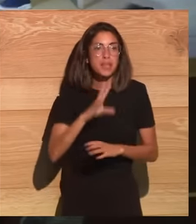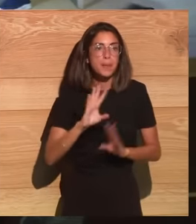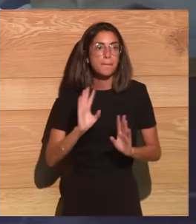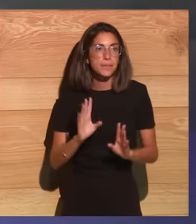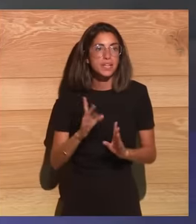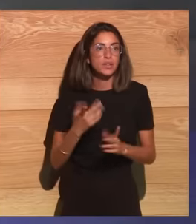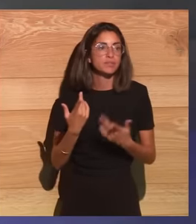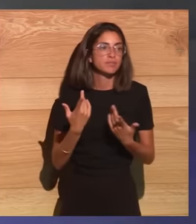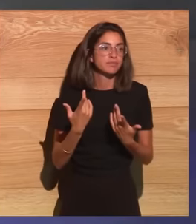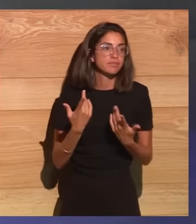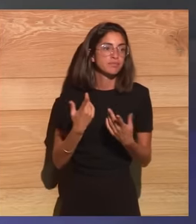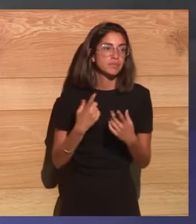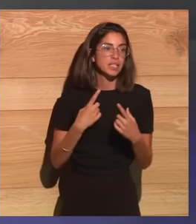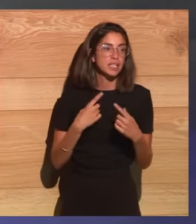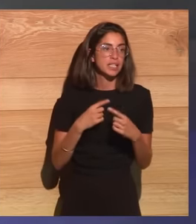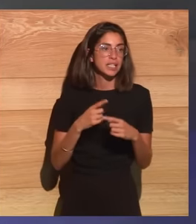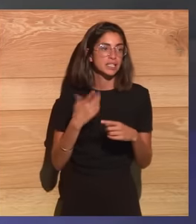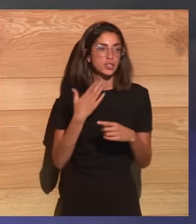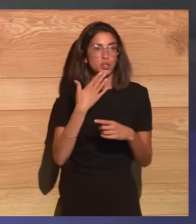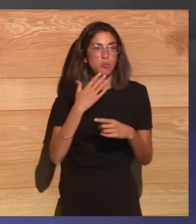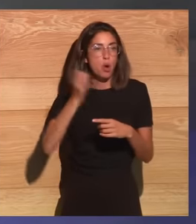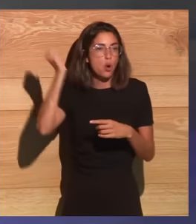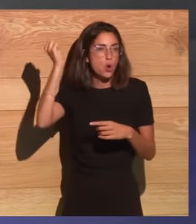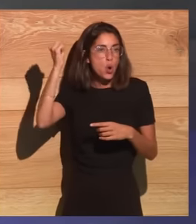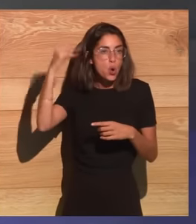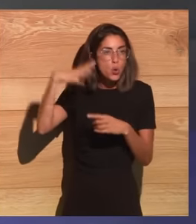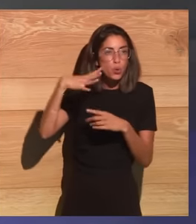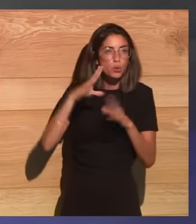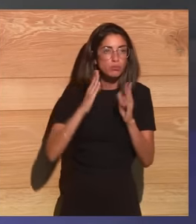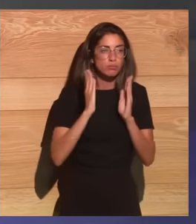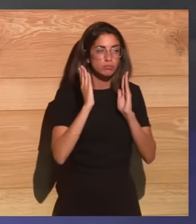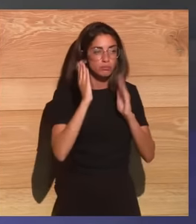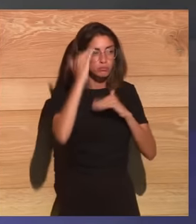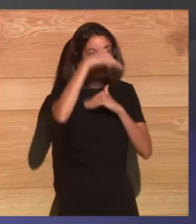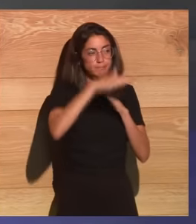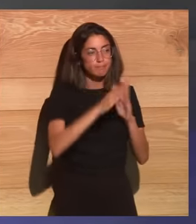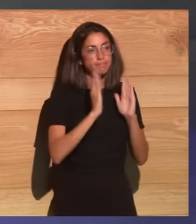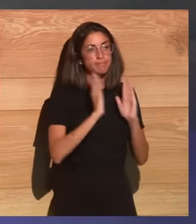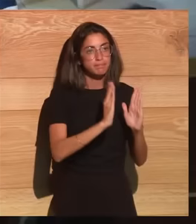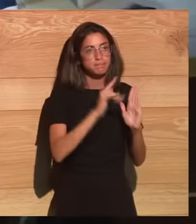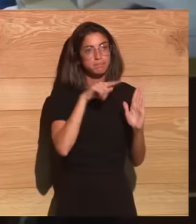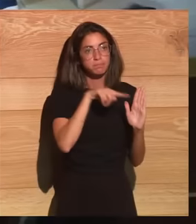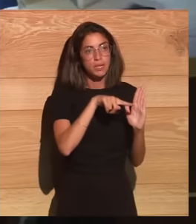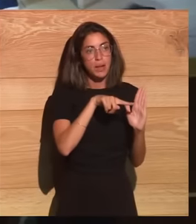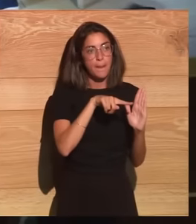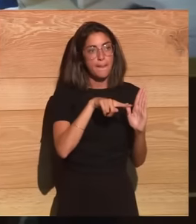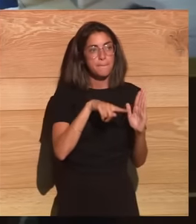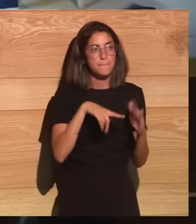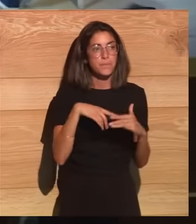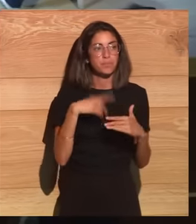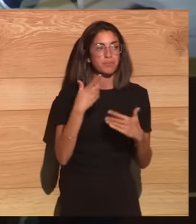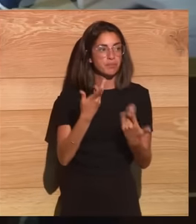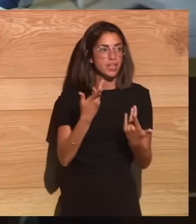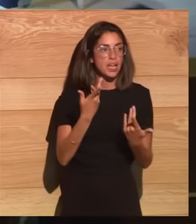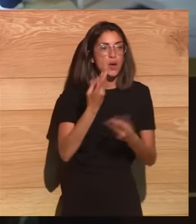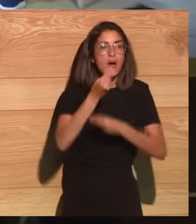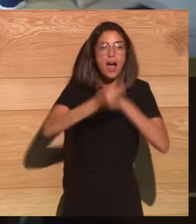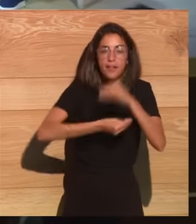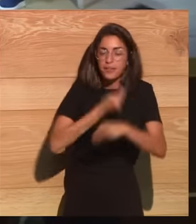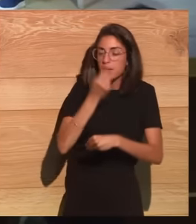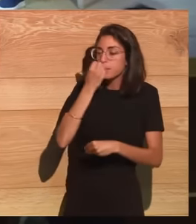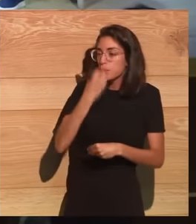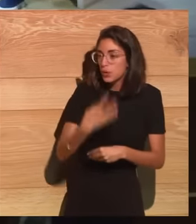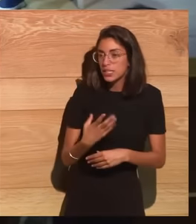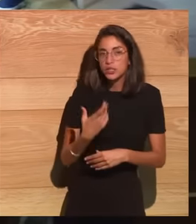subrayado. No, sí, es veneno. Has puesto una luz. No, es subrayado ahí. El veneno. No es subrayado nada. Javi, estaba muy bonito. No, Javi.